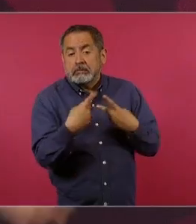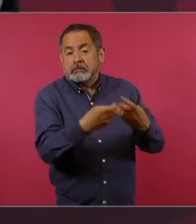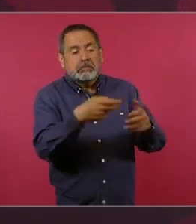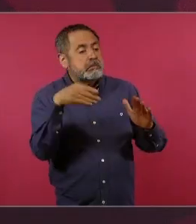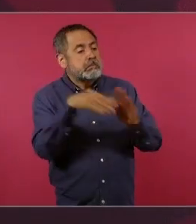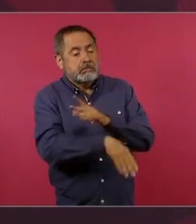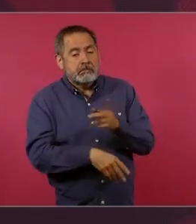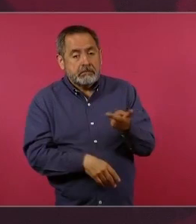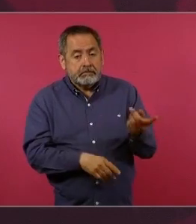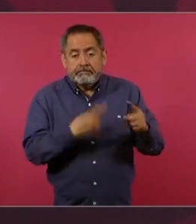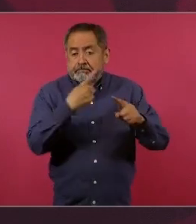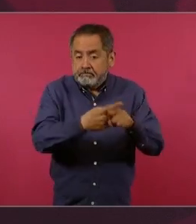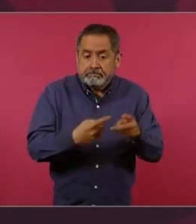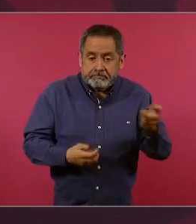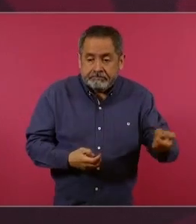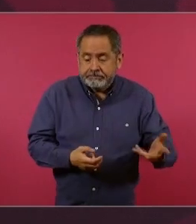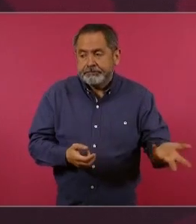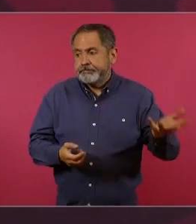por el fraude.